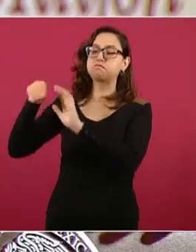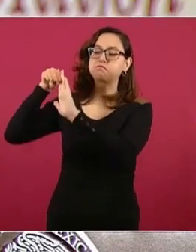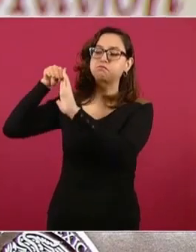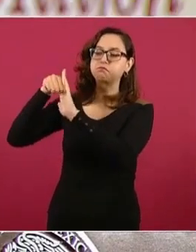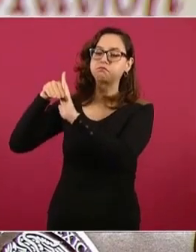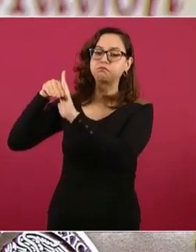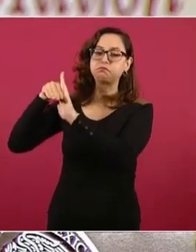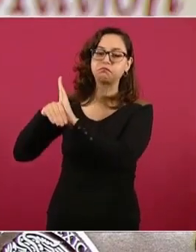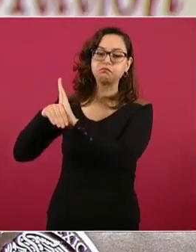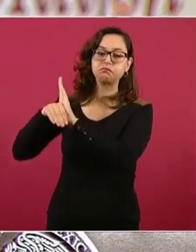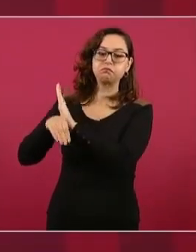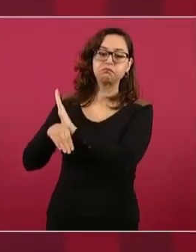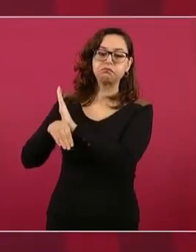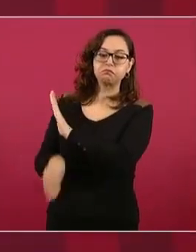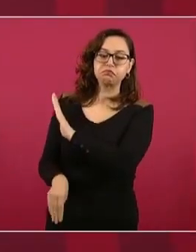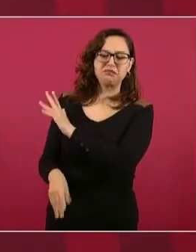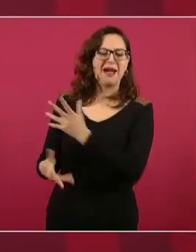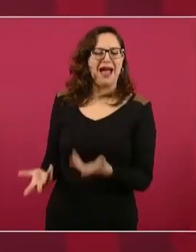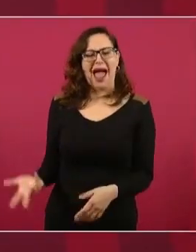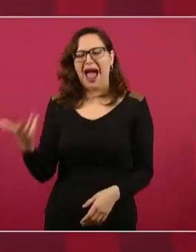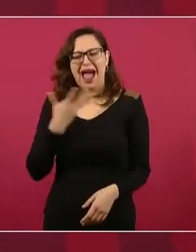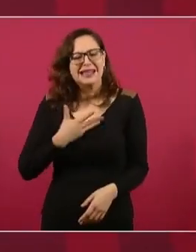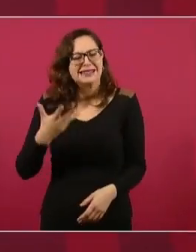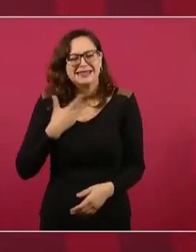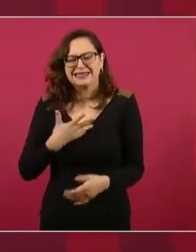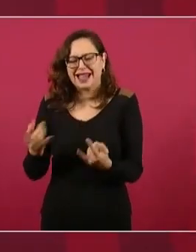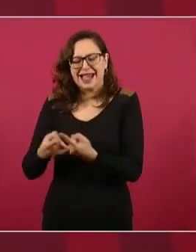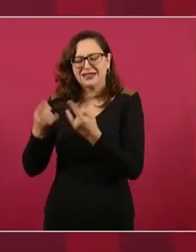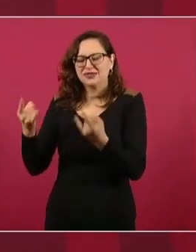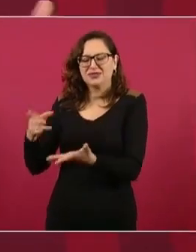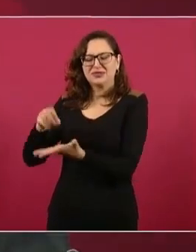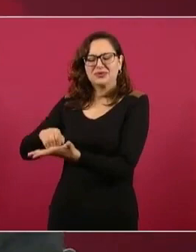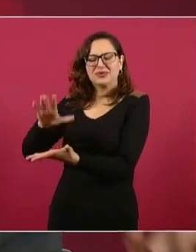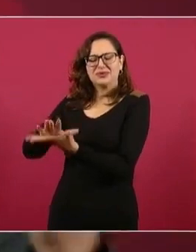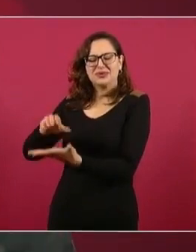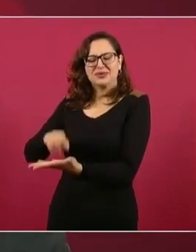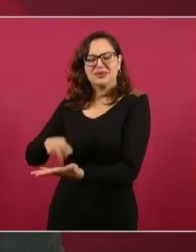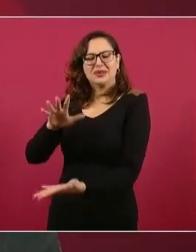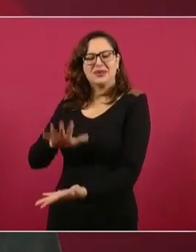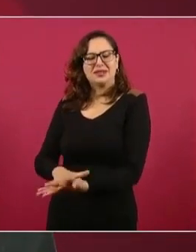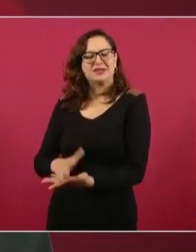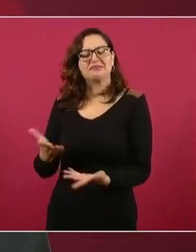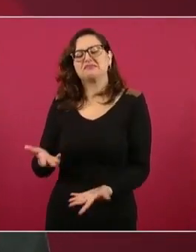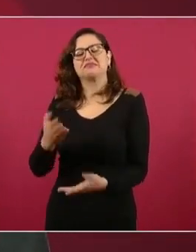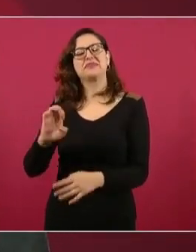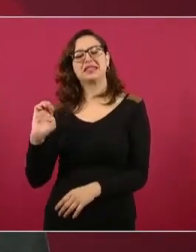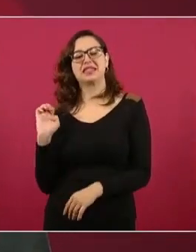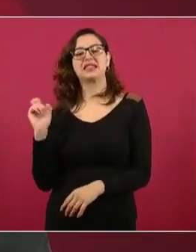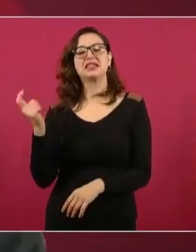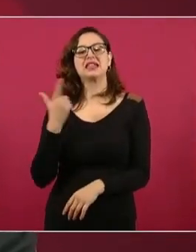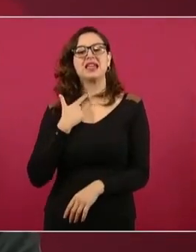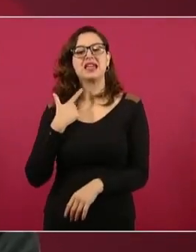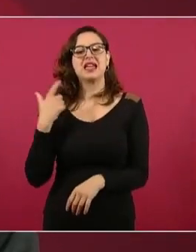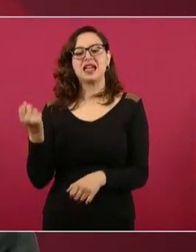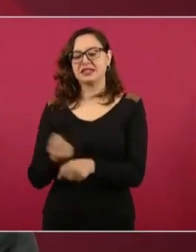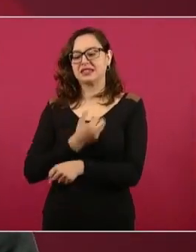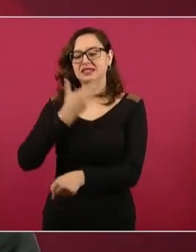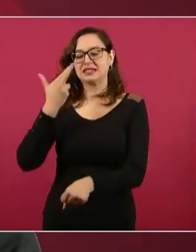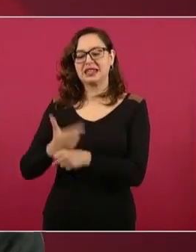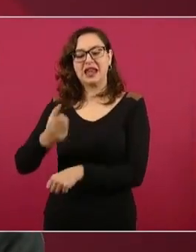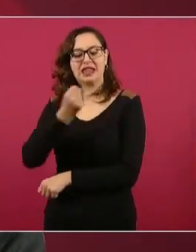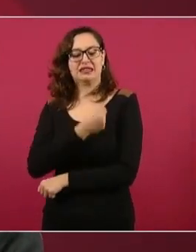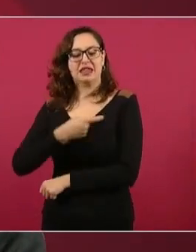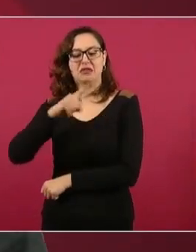está documentado. Los propios exsecretarios de salud que participaron en este proceso lo han